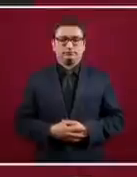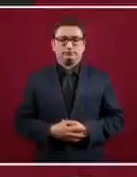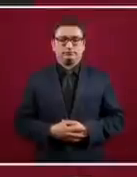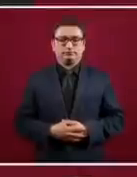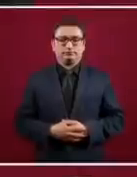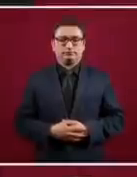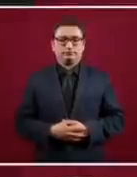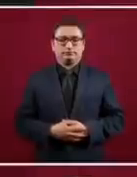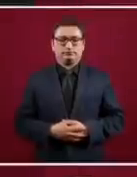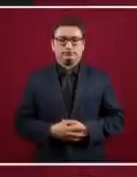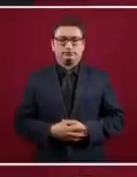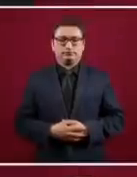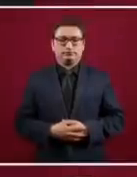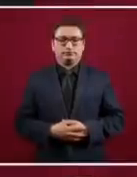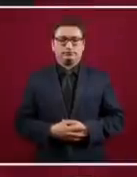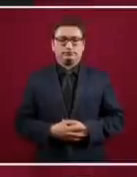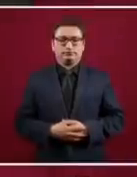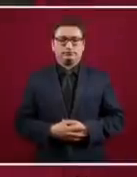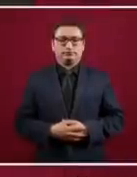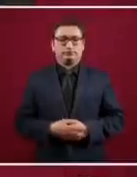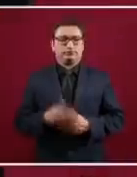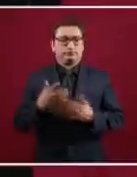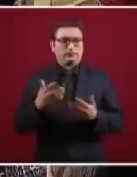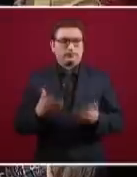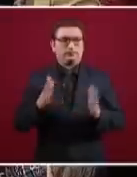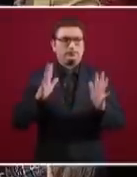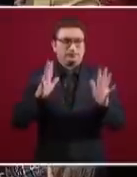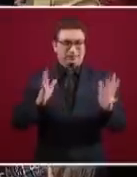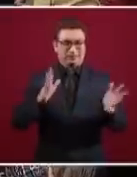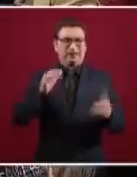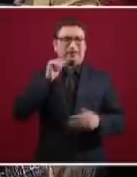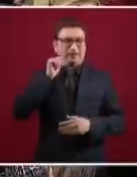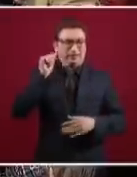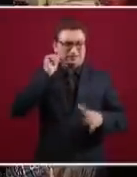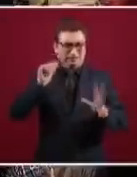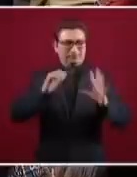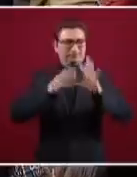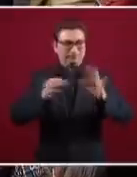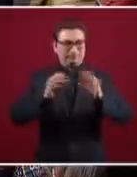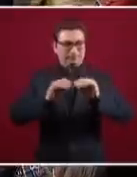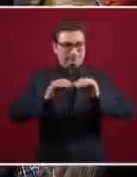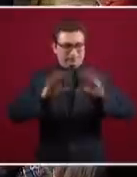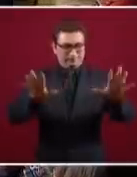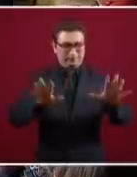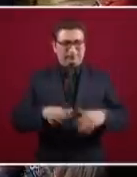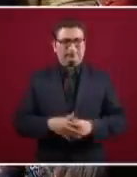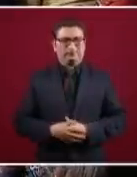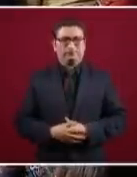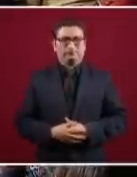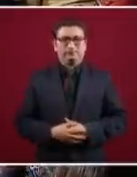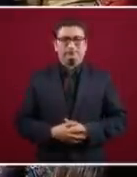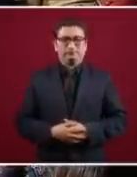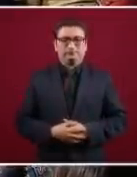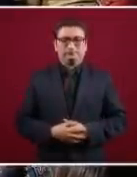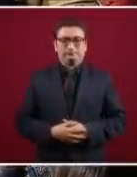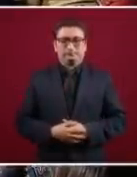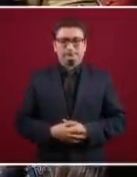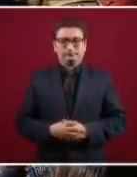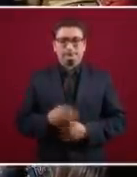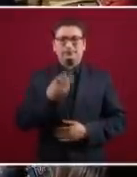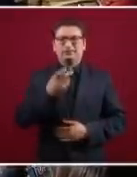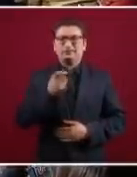y ya se aclaró ayer qué es un